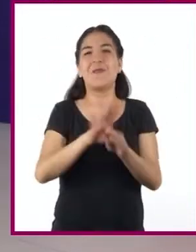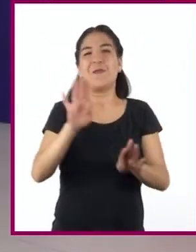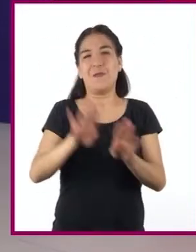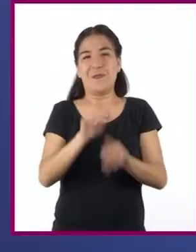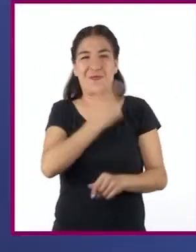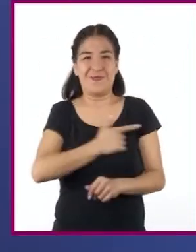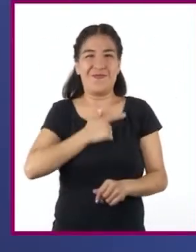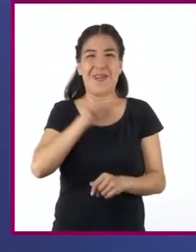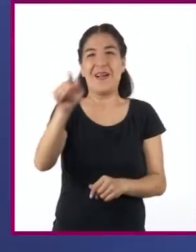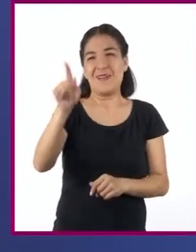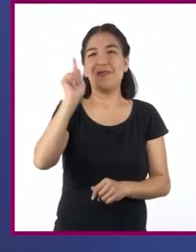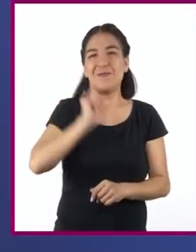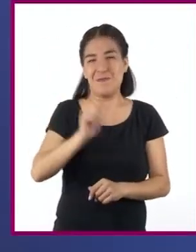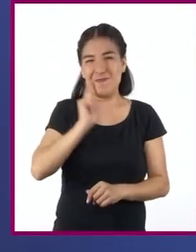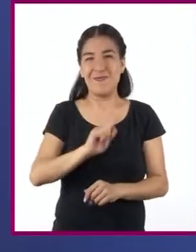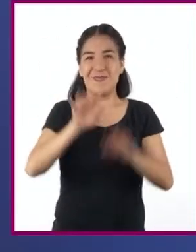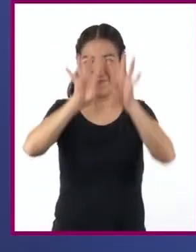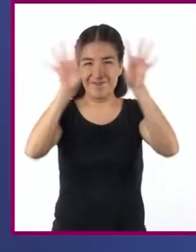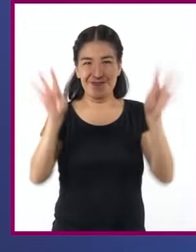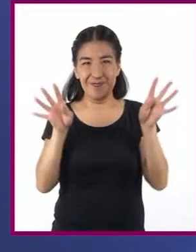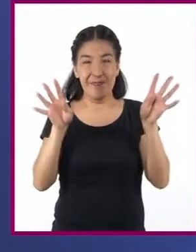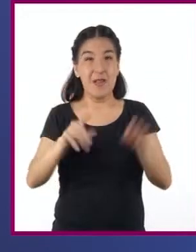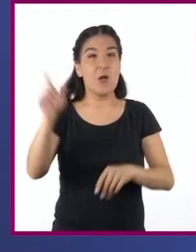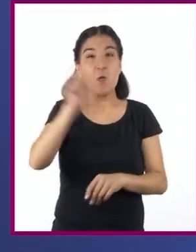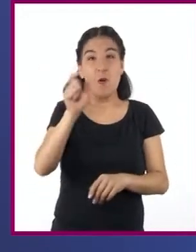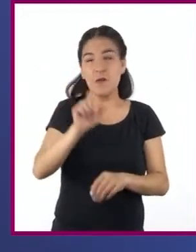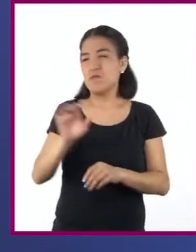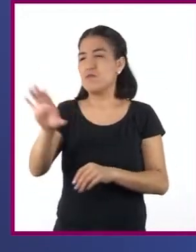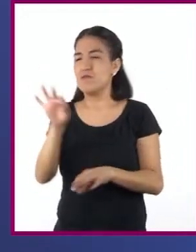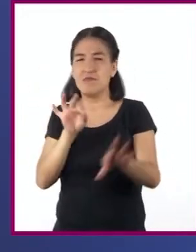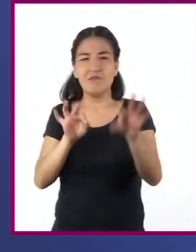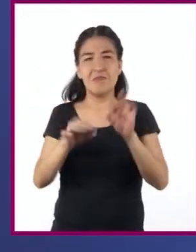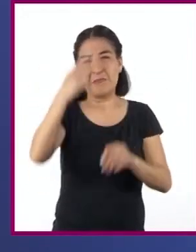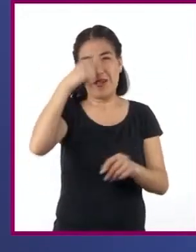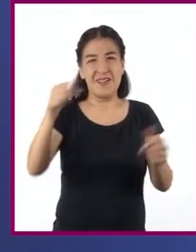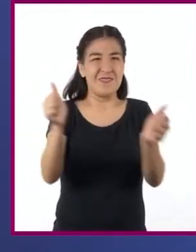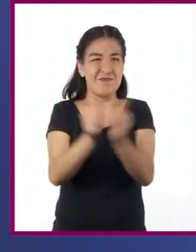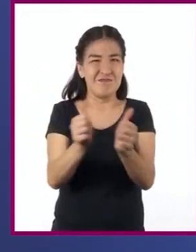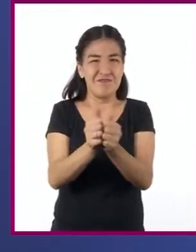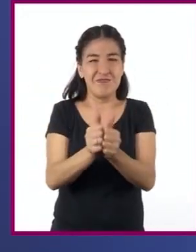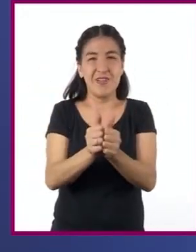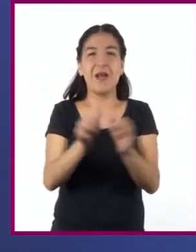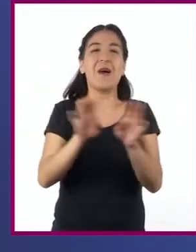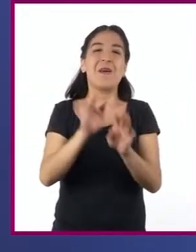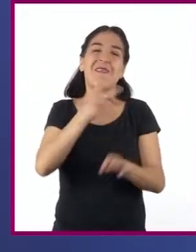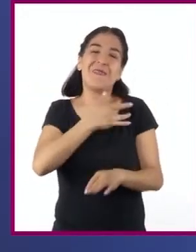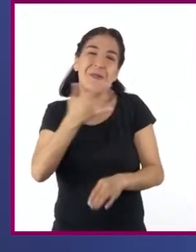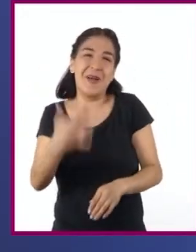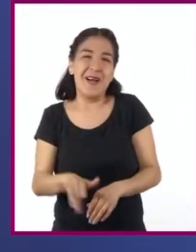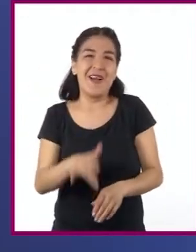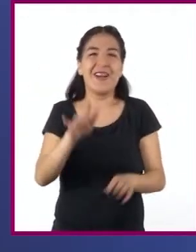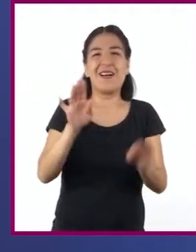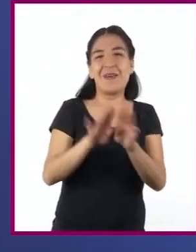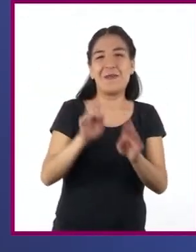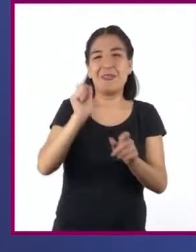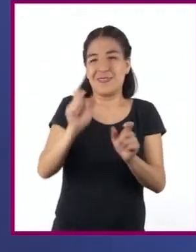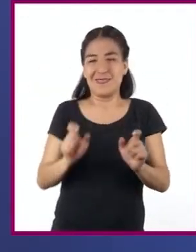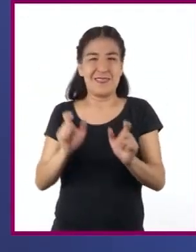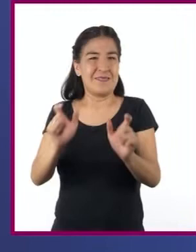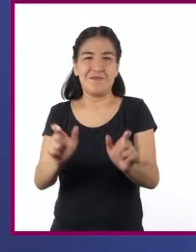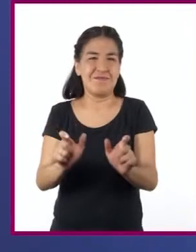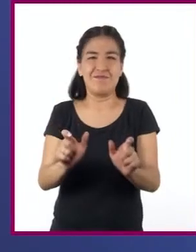las hembras. Cuando las especies buscan pareja, no quieren parecer ni románticos, ni ingeniosos, ni